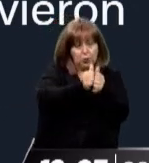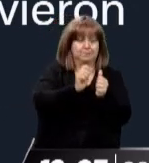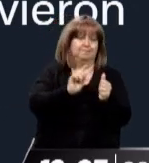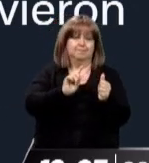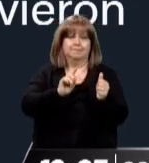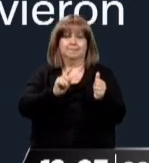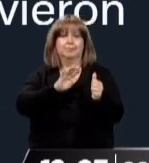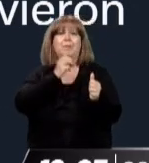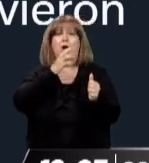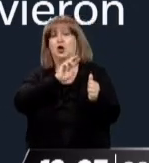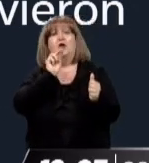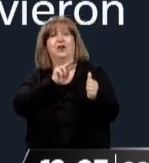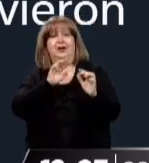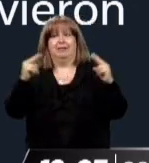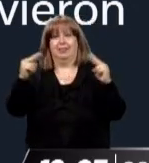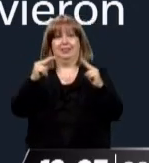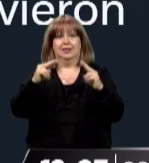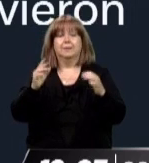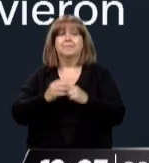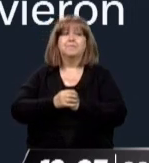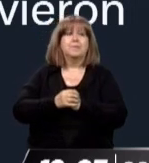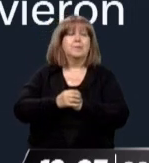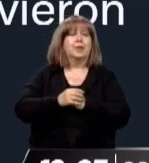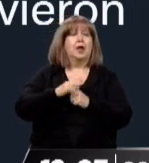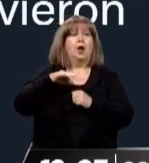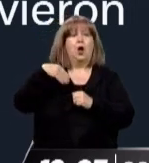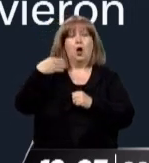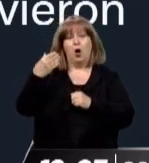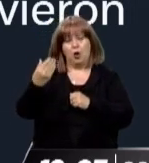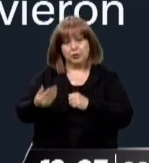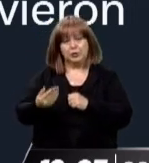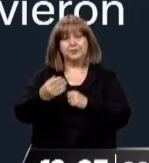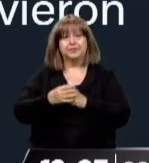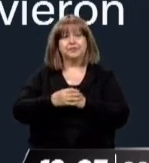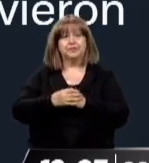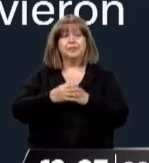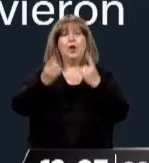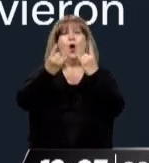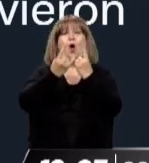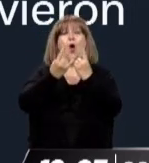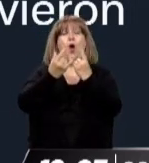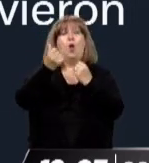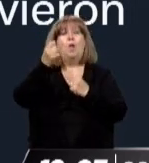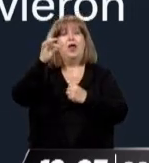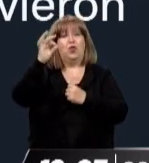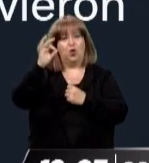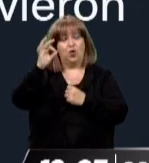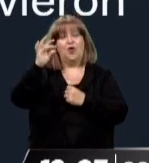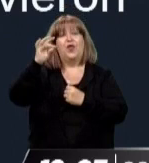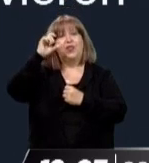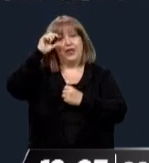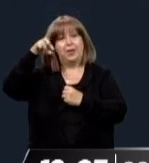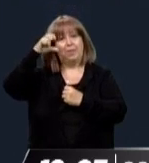Pablo? Sin embargo, escucho a Guado de Pedro siendo hipócrita al reclamar la presencia del gobernador, ya que el principal alfil kirchnerista